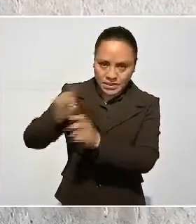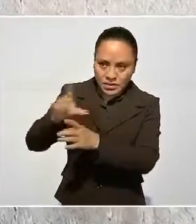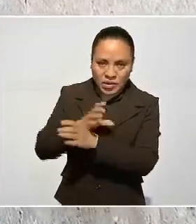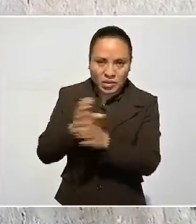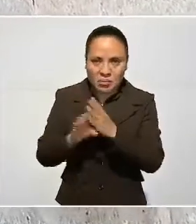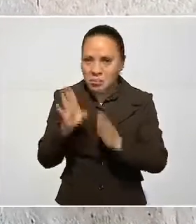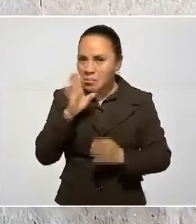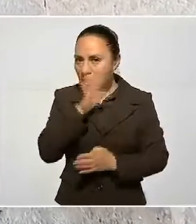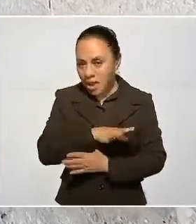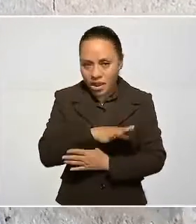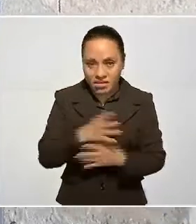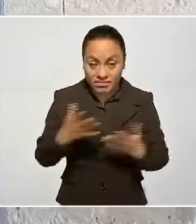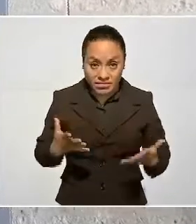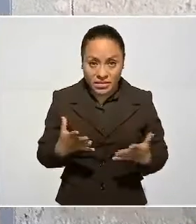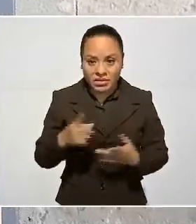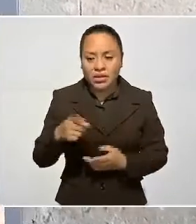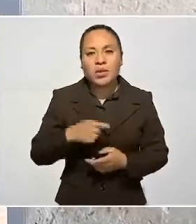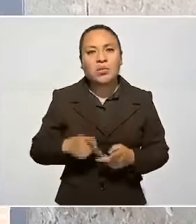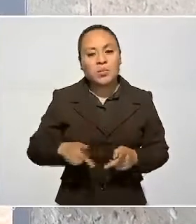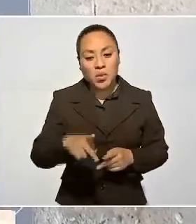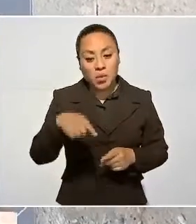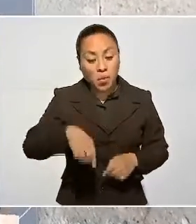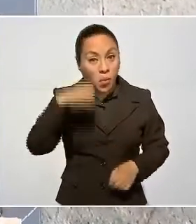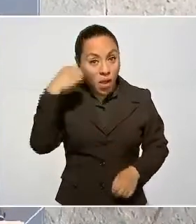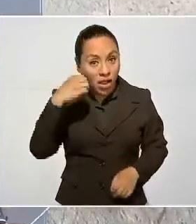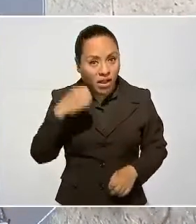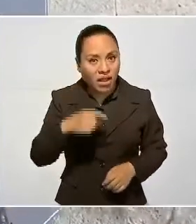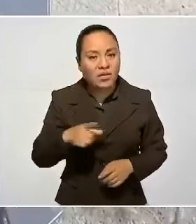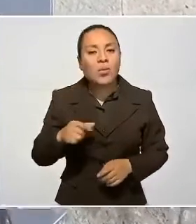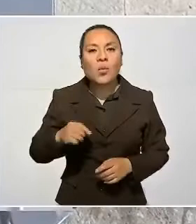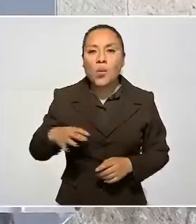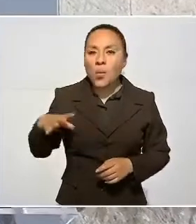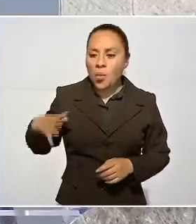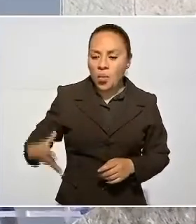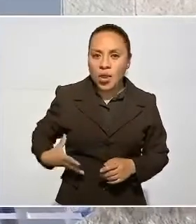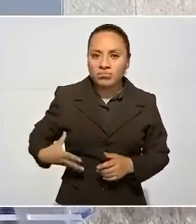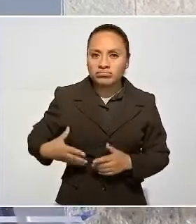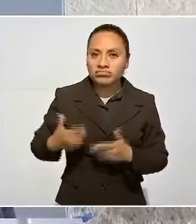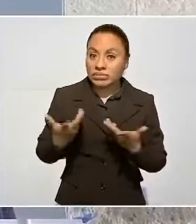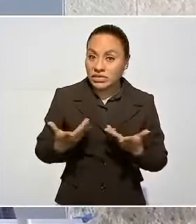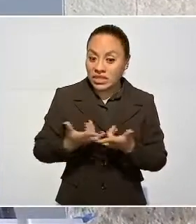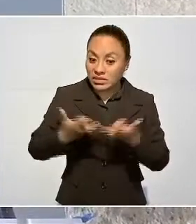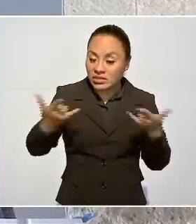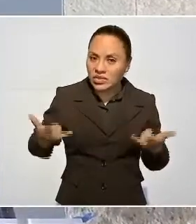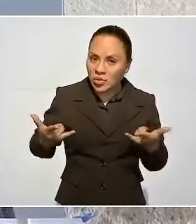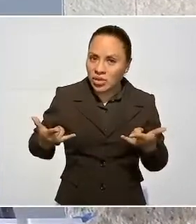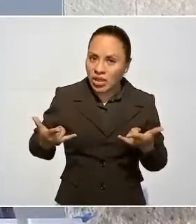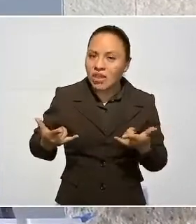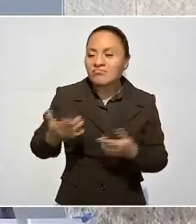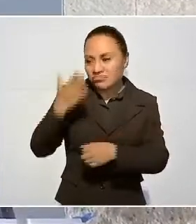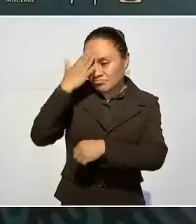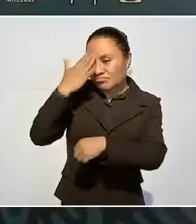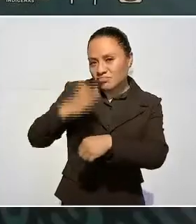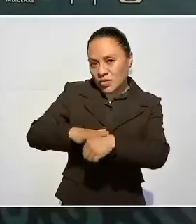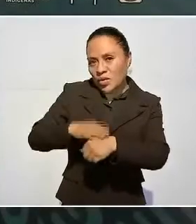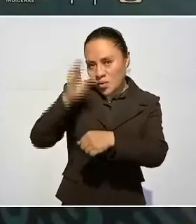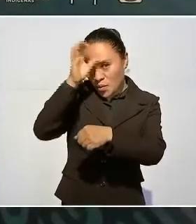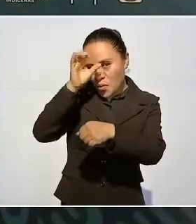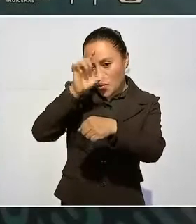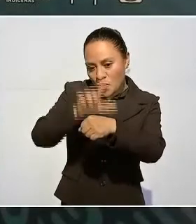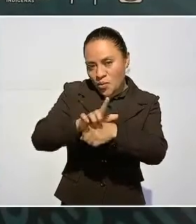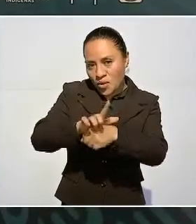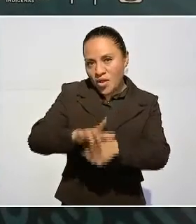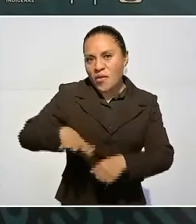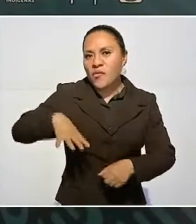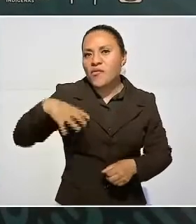presidente, es un pueblo forjado en la grandeza milenaria de nuestras culturas